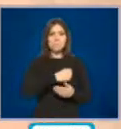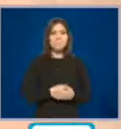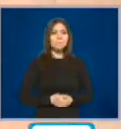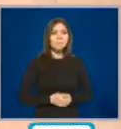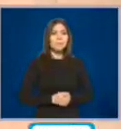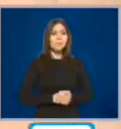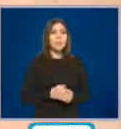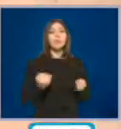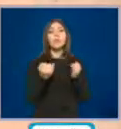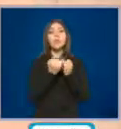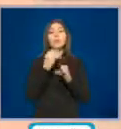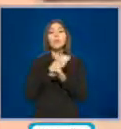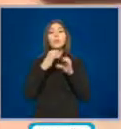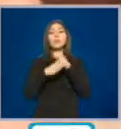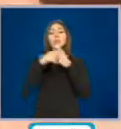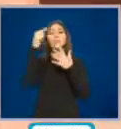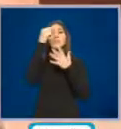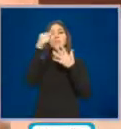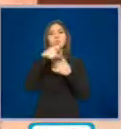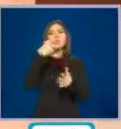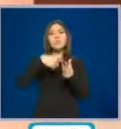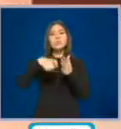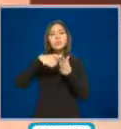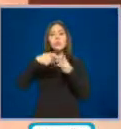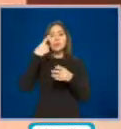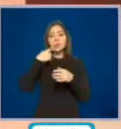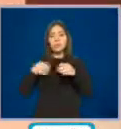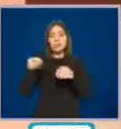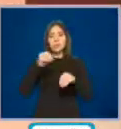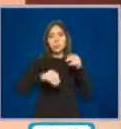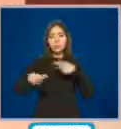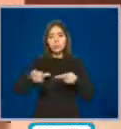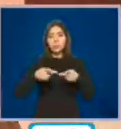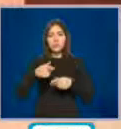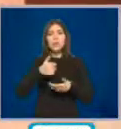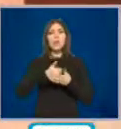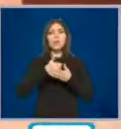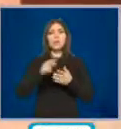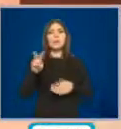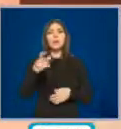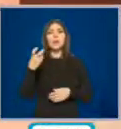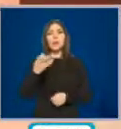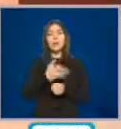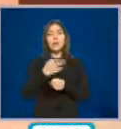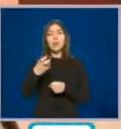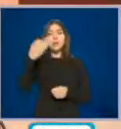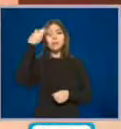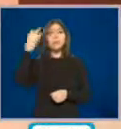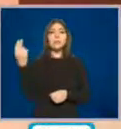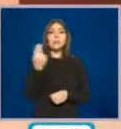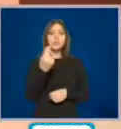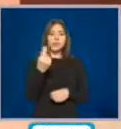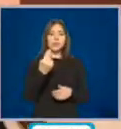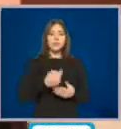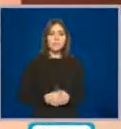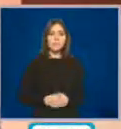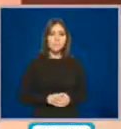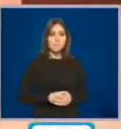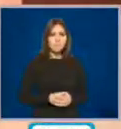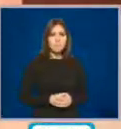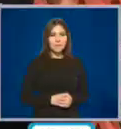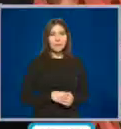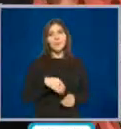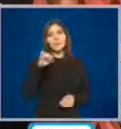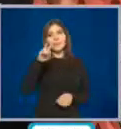ingredientes que vamos a manejar, pues nos ayudan con las vitaminas que para esta temporada, sí o no, Gaby, que las necesitamos. ¿Qué te Claro. puedo